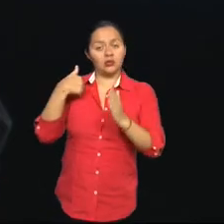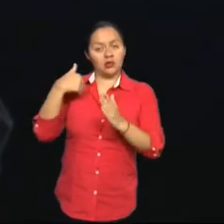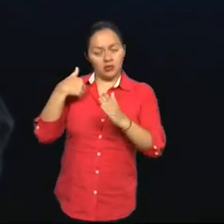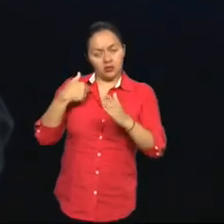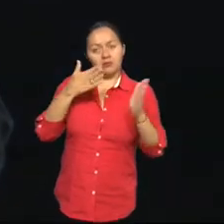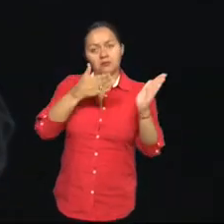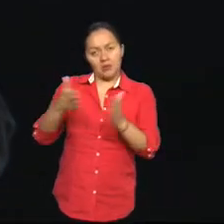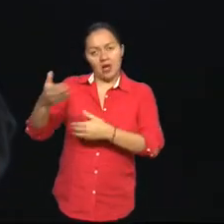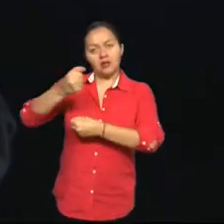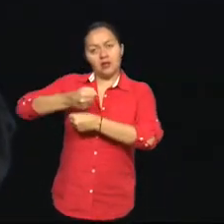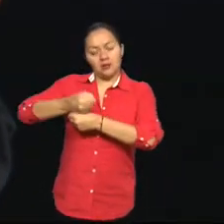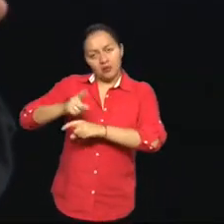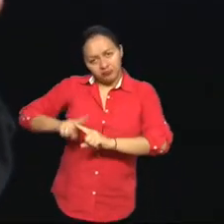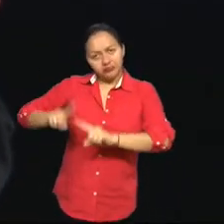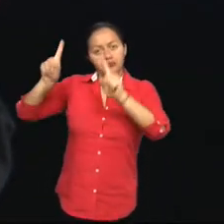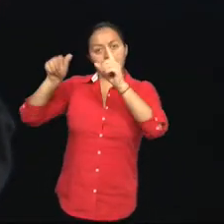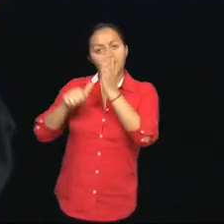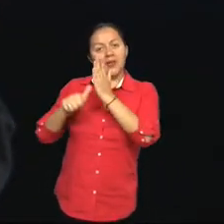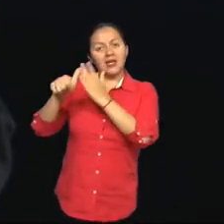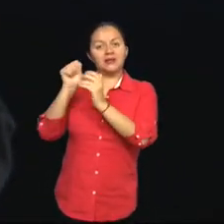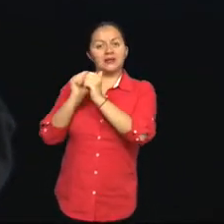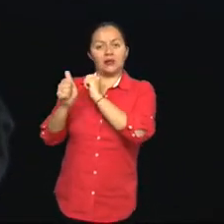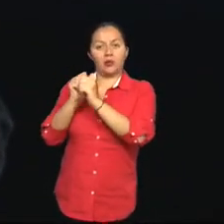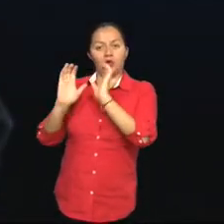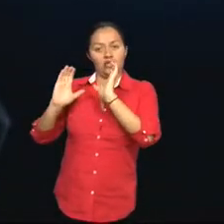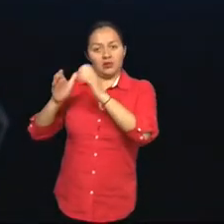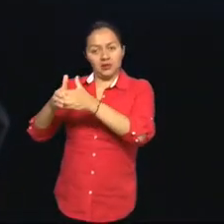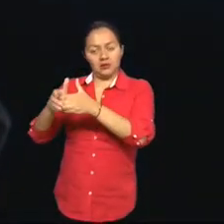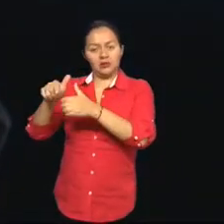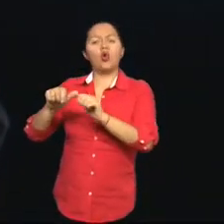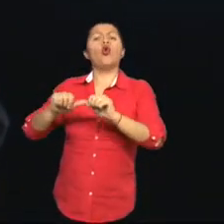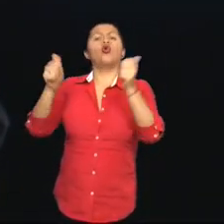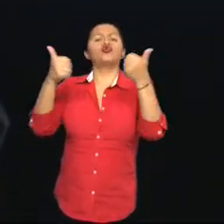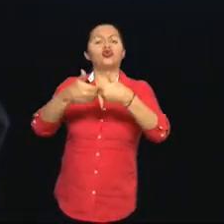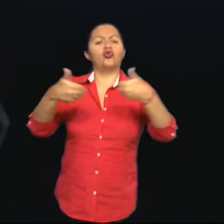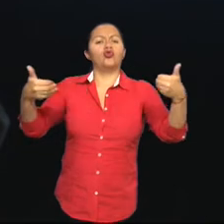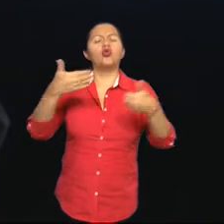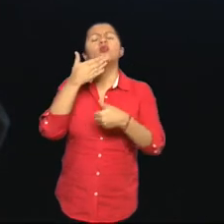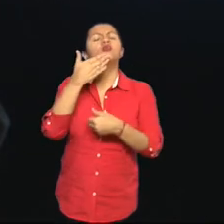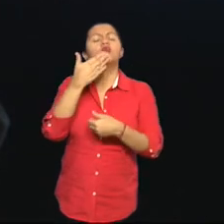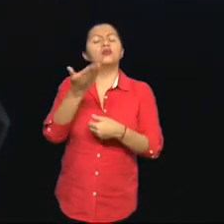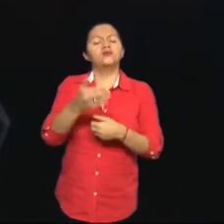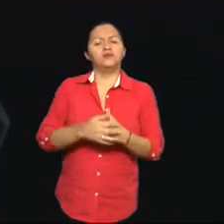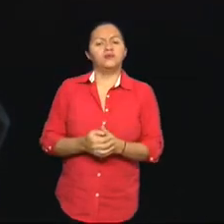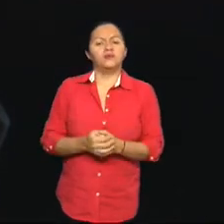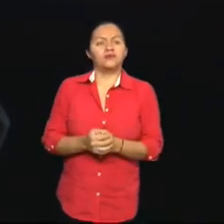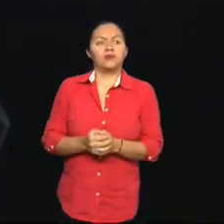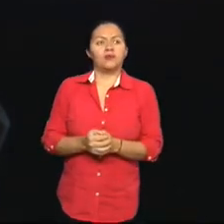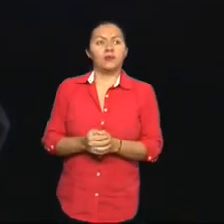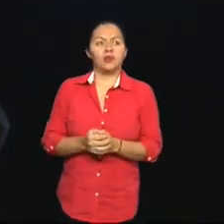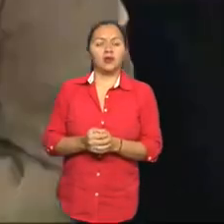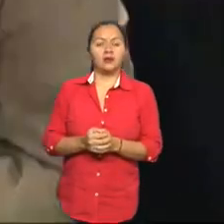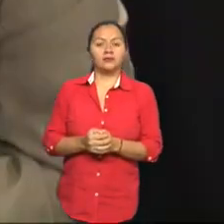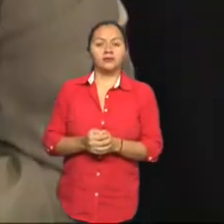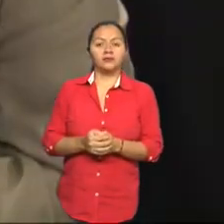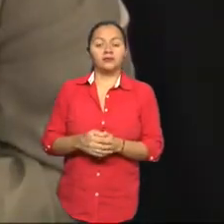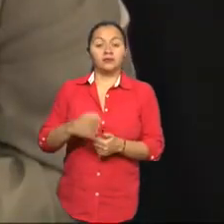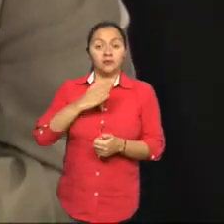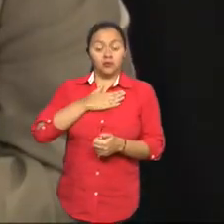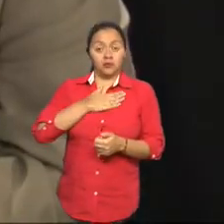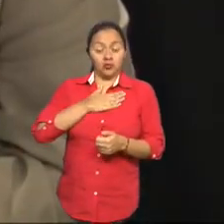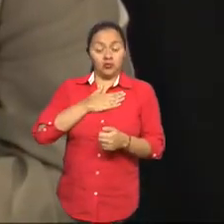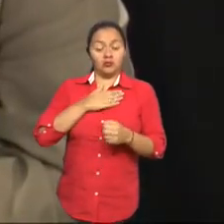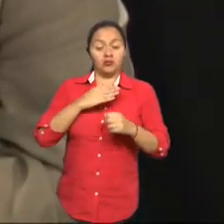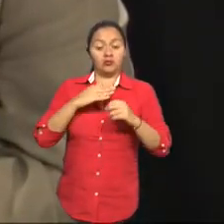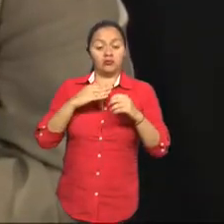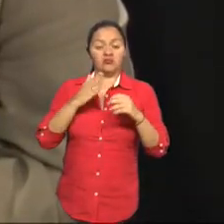acción directamente desde el Ministerio de Deportes, ¿o es otro tipo de administración en la que se trabaja? Nosotros, como organismos